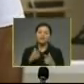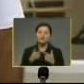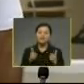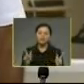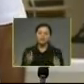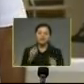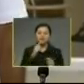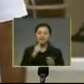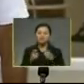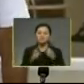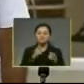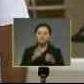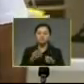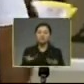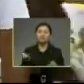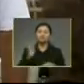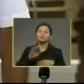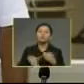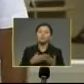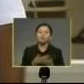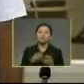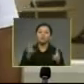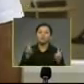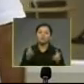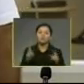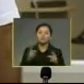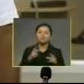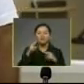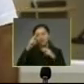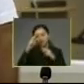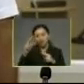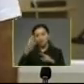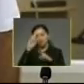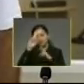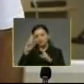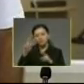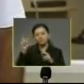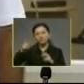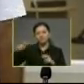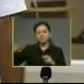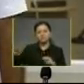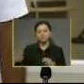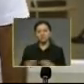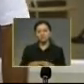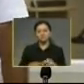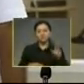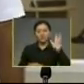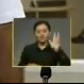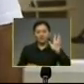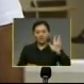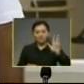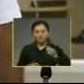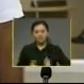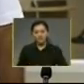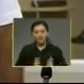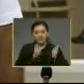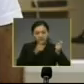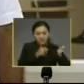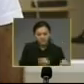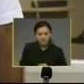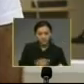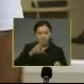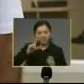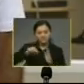el tema que tiene que ver con la honra, el respeto a las personas, etc. Tres, la asignación de las